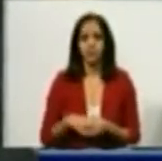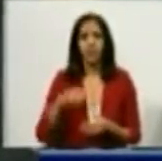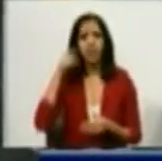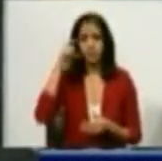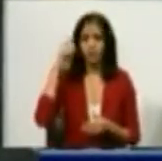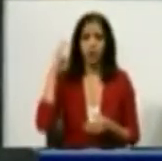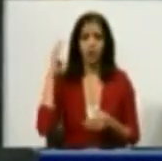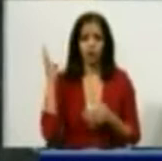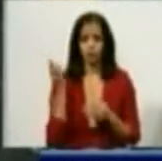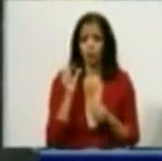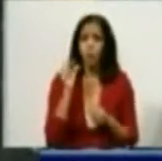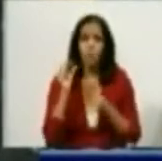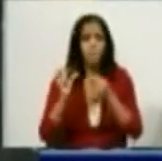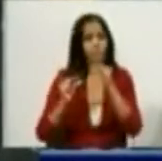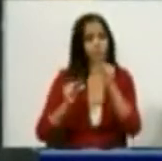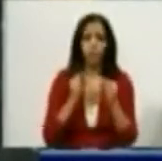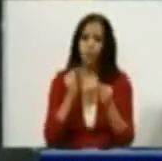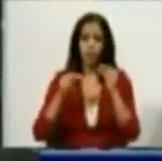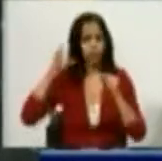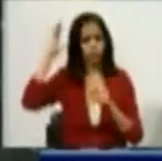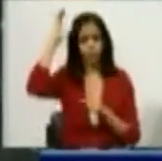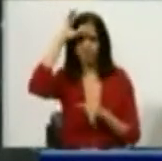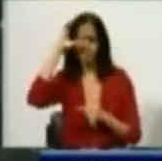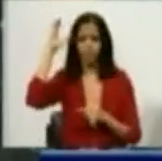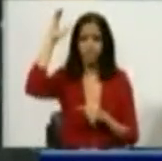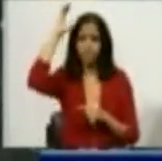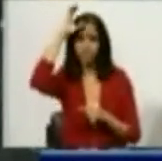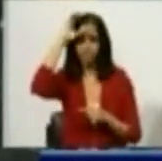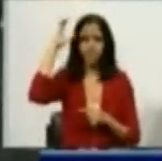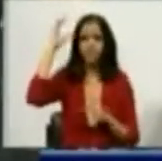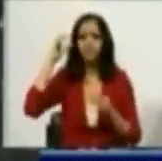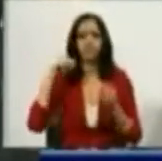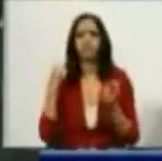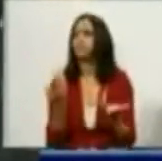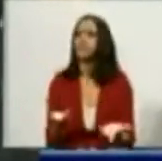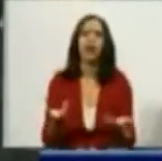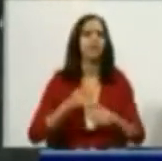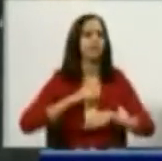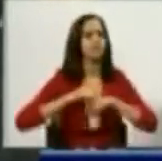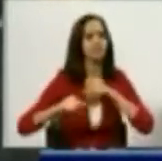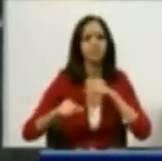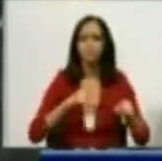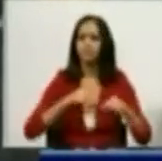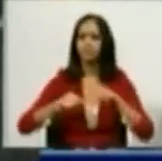un poco de conocimiento para mandarme